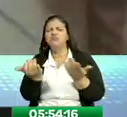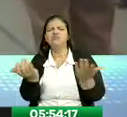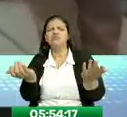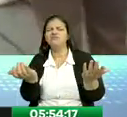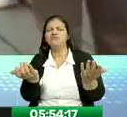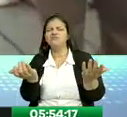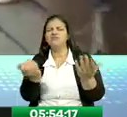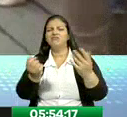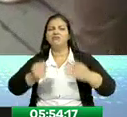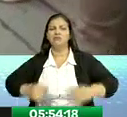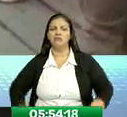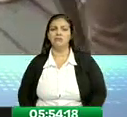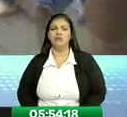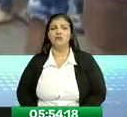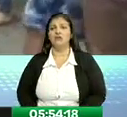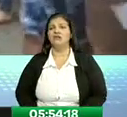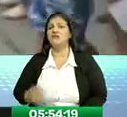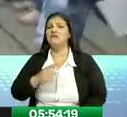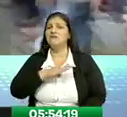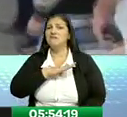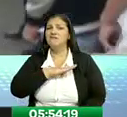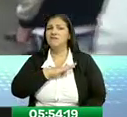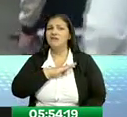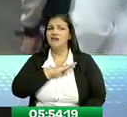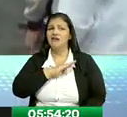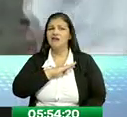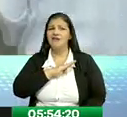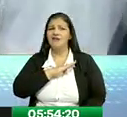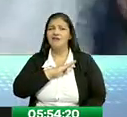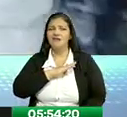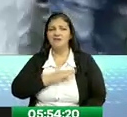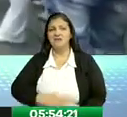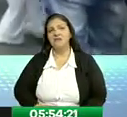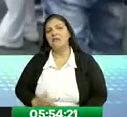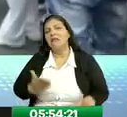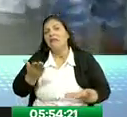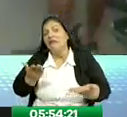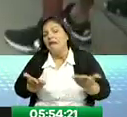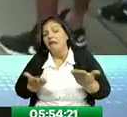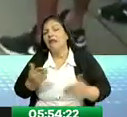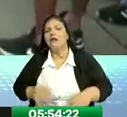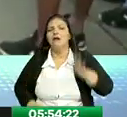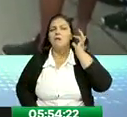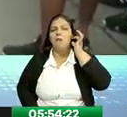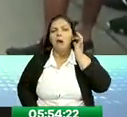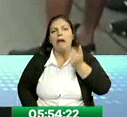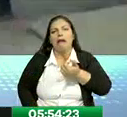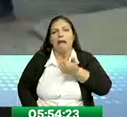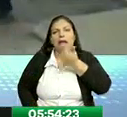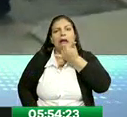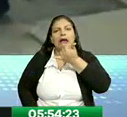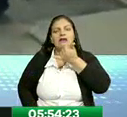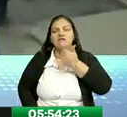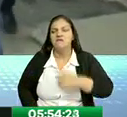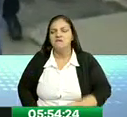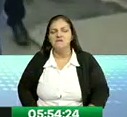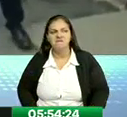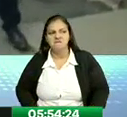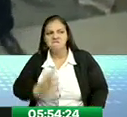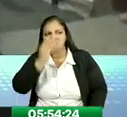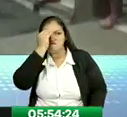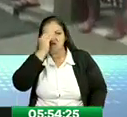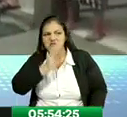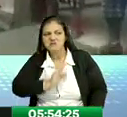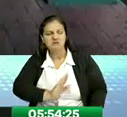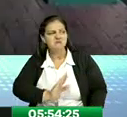todo lo que fuere, no justifica ese accionar, ¿no? Tan violento de echarle a destruir, a dañarle el rostro, porque él sabe o está consciente.